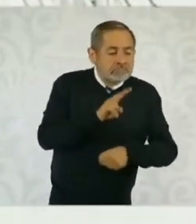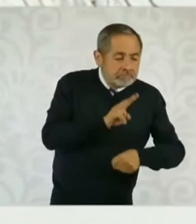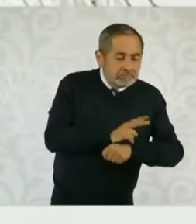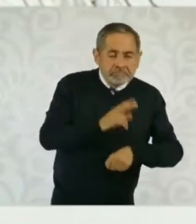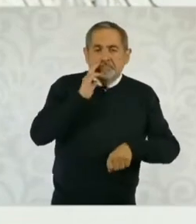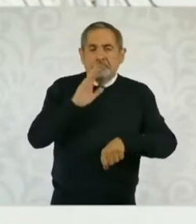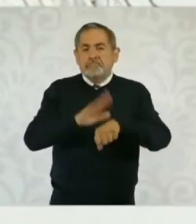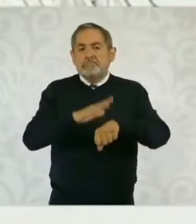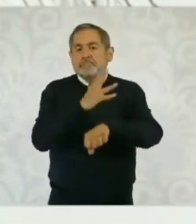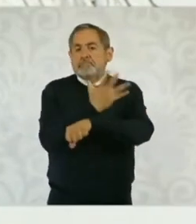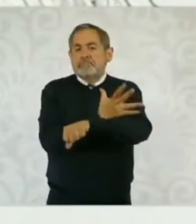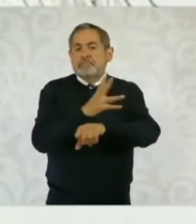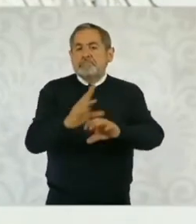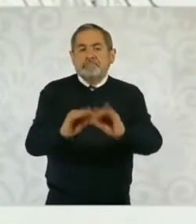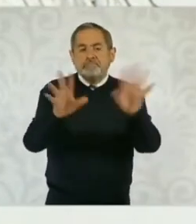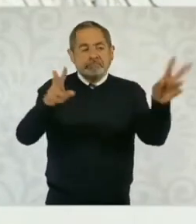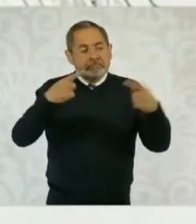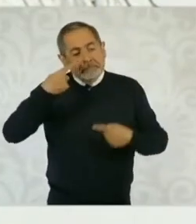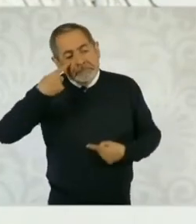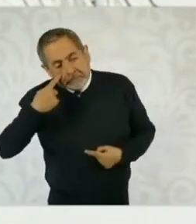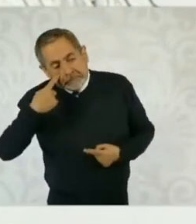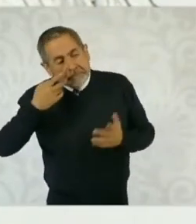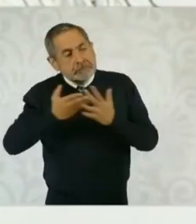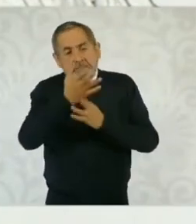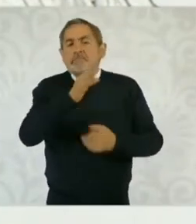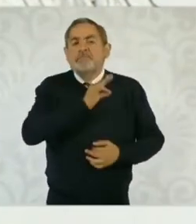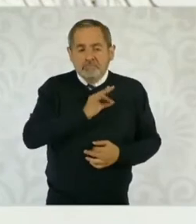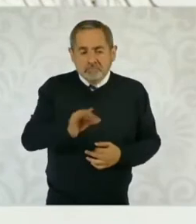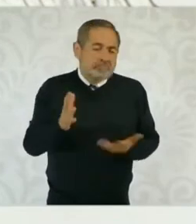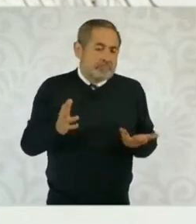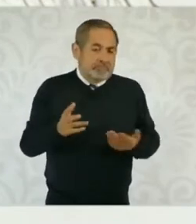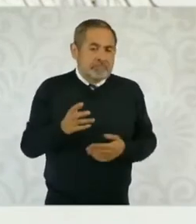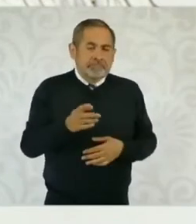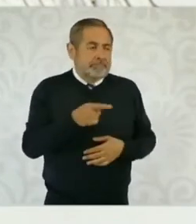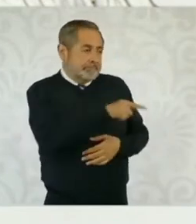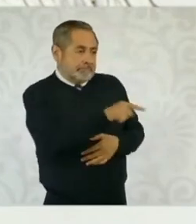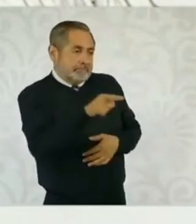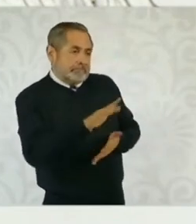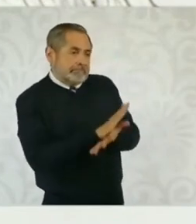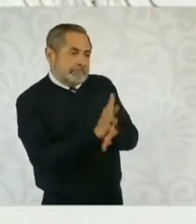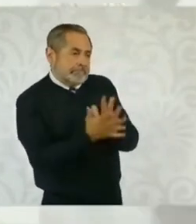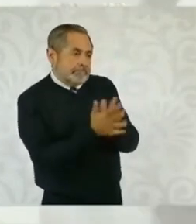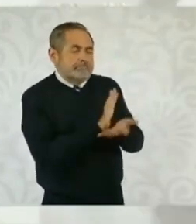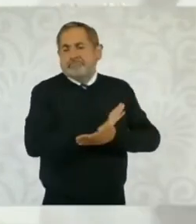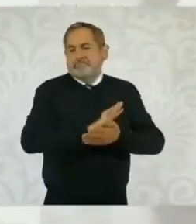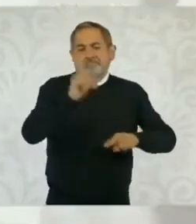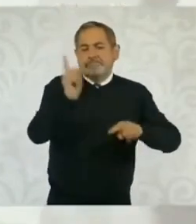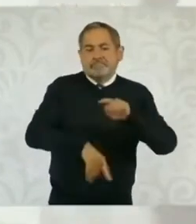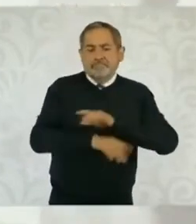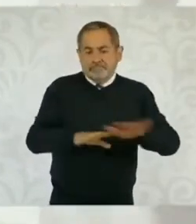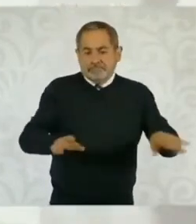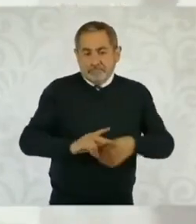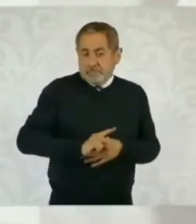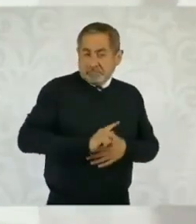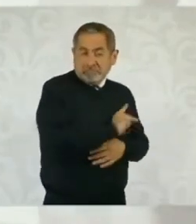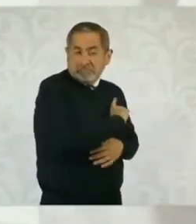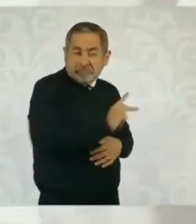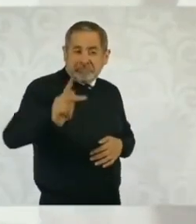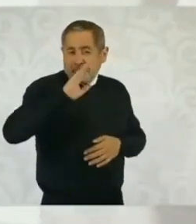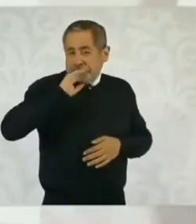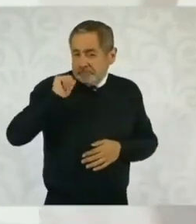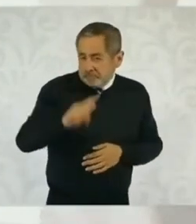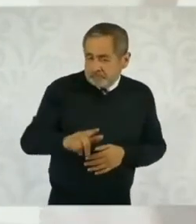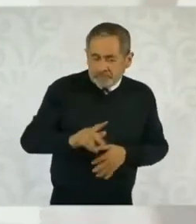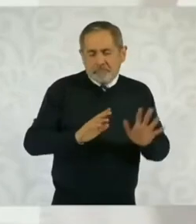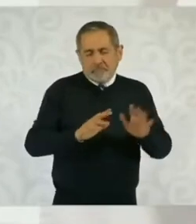haber transparencia y ya no va a haber esta colusión de algunos de estos, porque no son todos los trabajadores ni todos